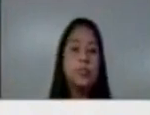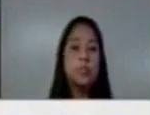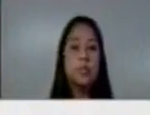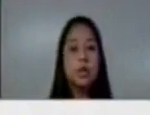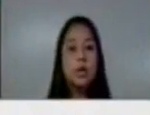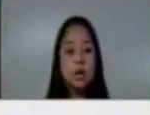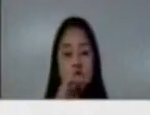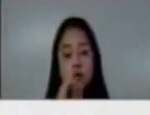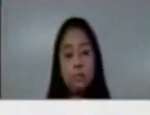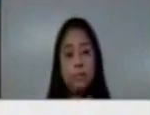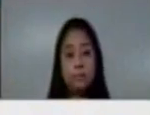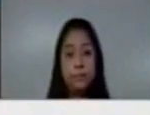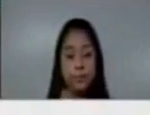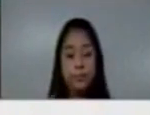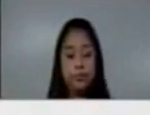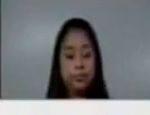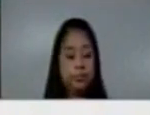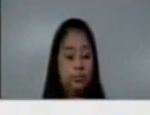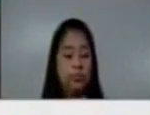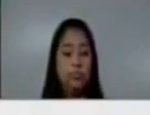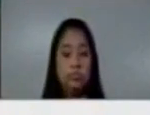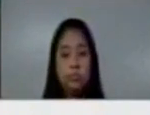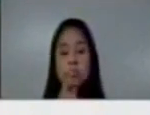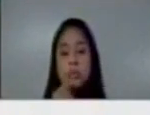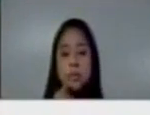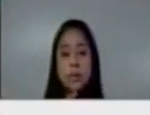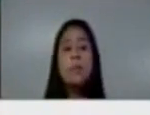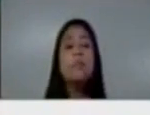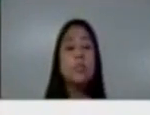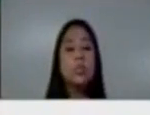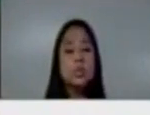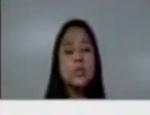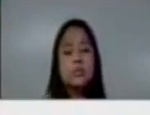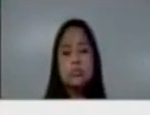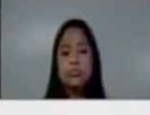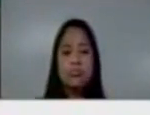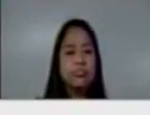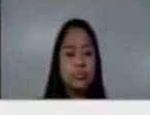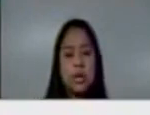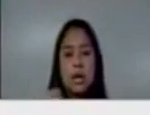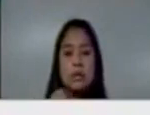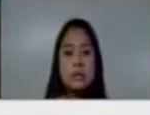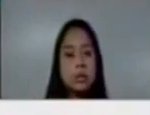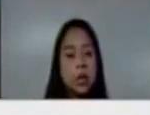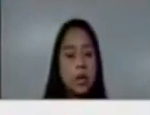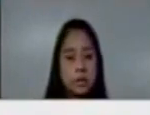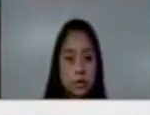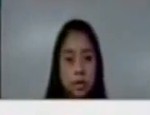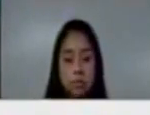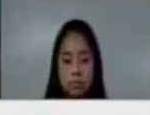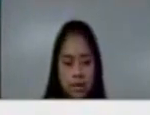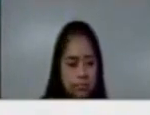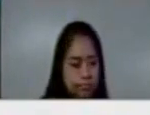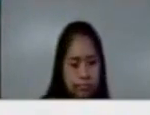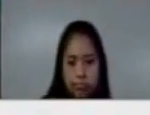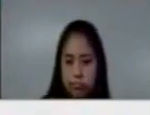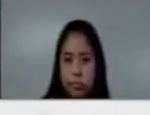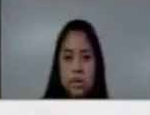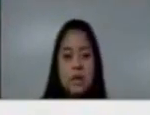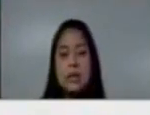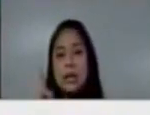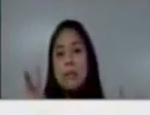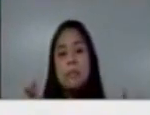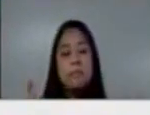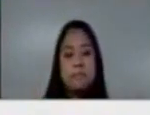Reiterarle nuestro compromiso por continuar realizando las acciones para combatir el crimen